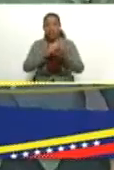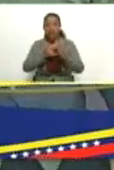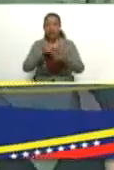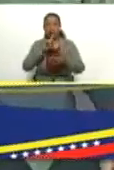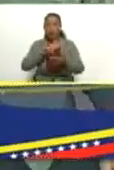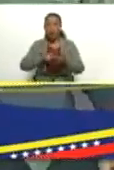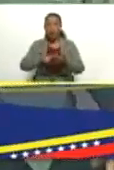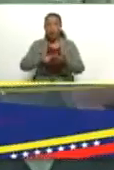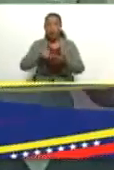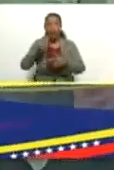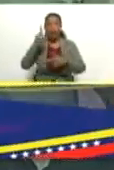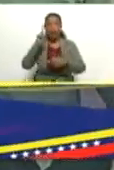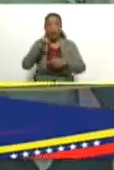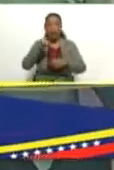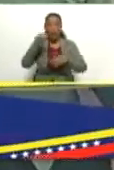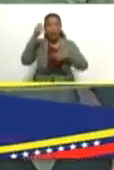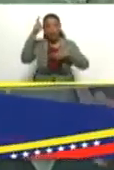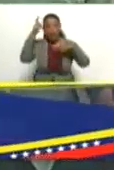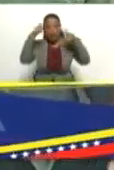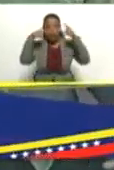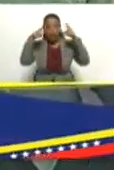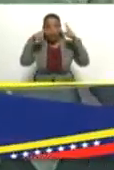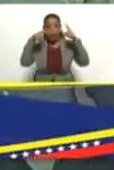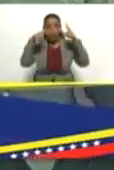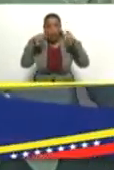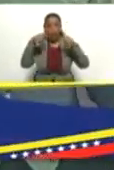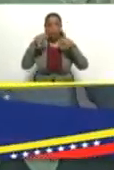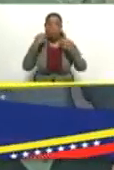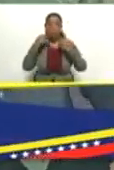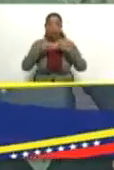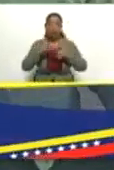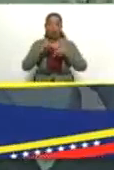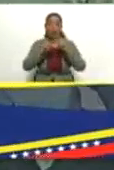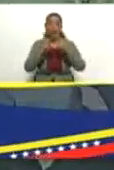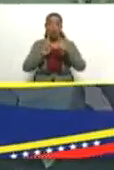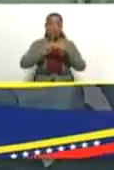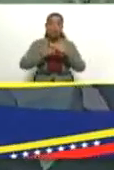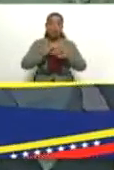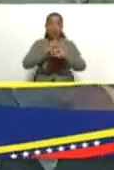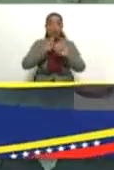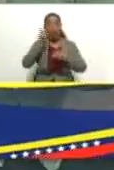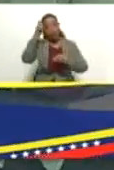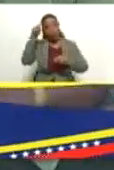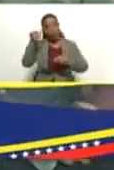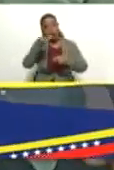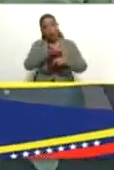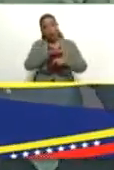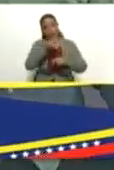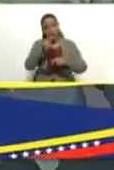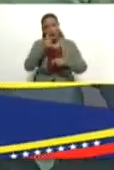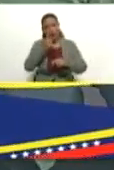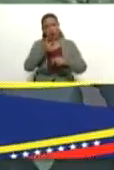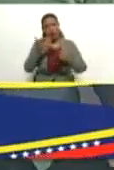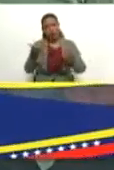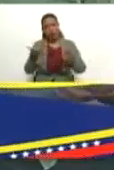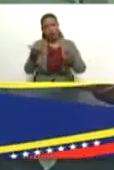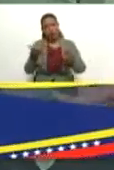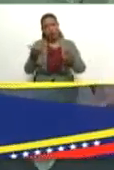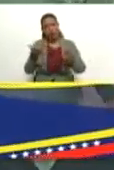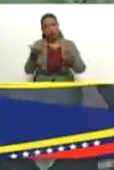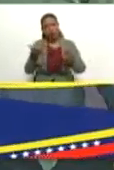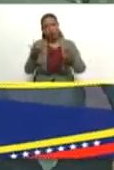Hugo Rafael Chávez Frías, en su legado de construir la mayor suma de felicidad para todo nuestro pueblo. Y como usted lo decía,